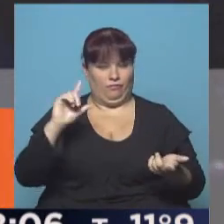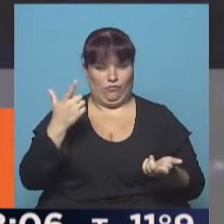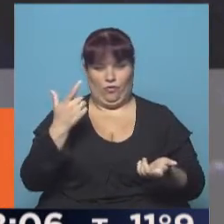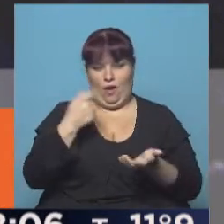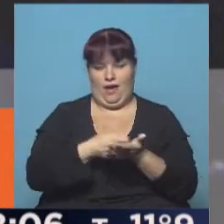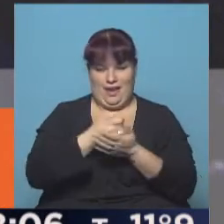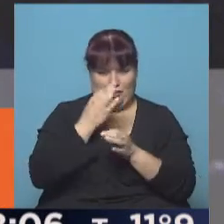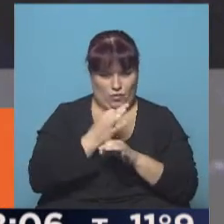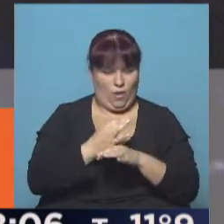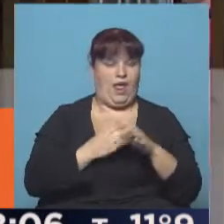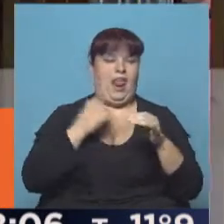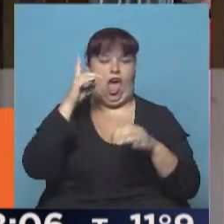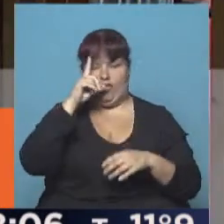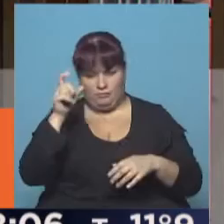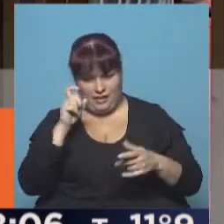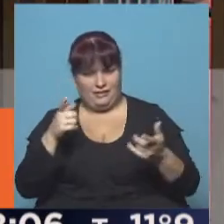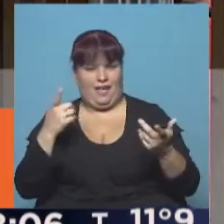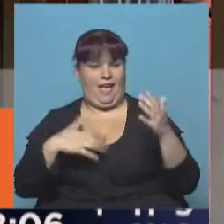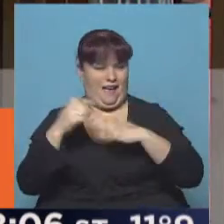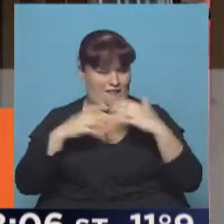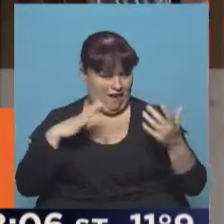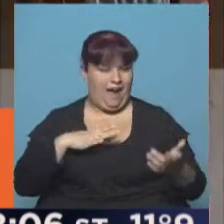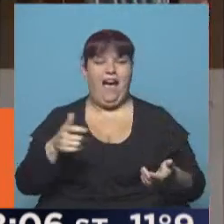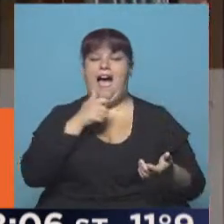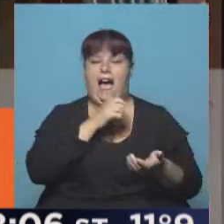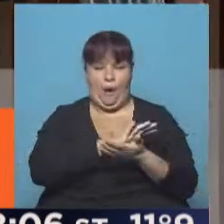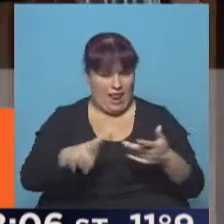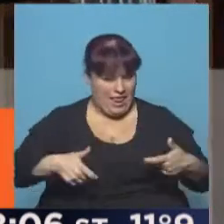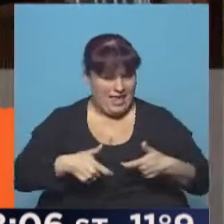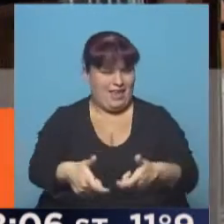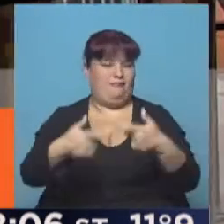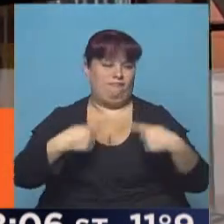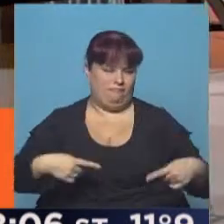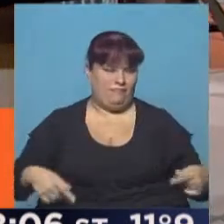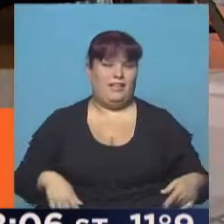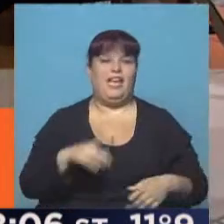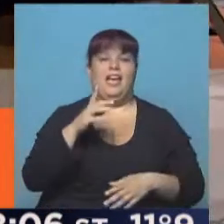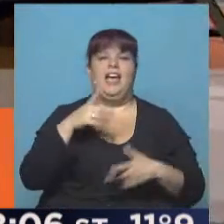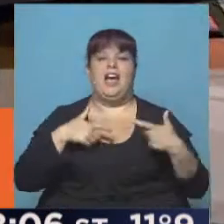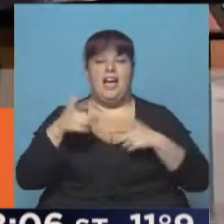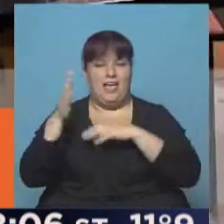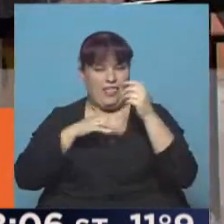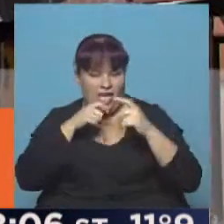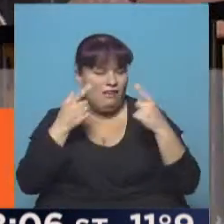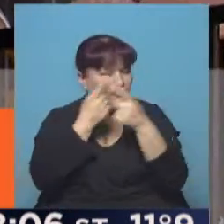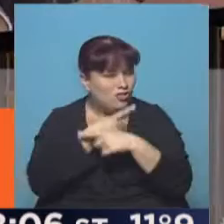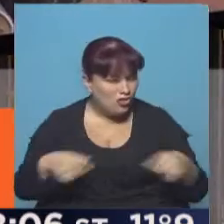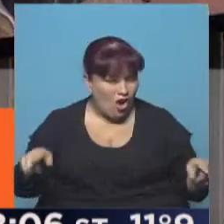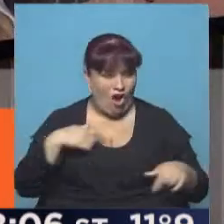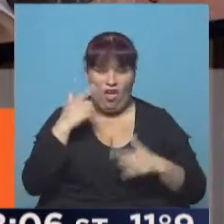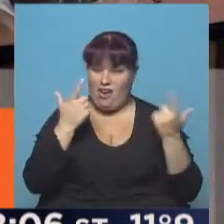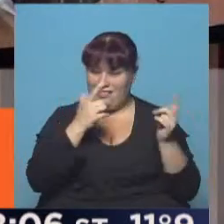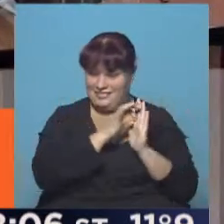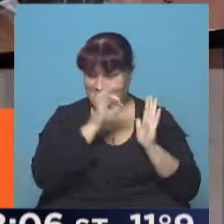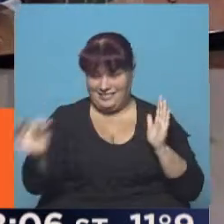inversión en escuelas, en hospitales, en agua corriente, en cloacas, en obras hídricas. Es decir, todo esto que no hemos